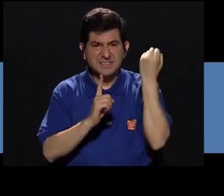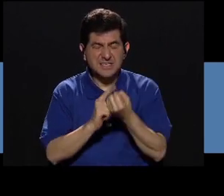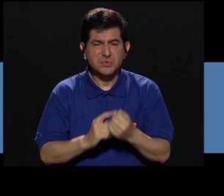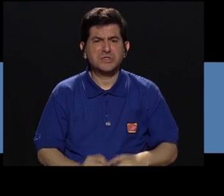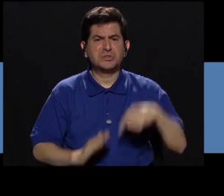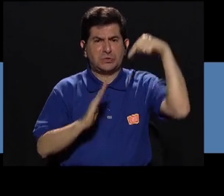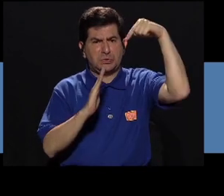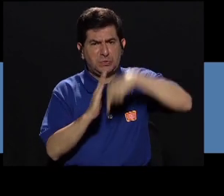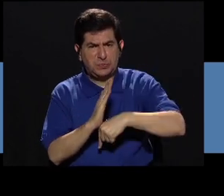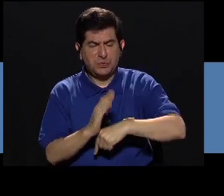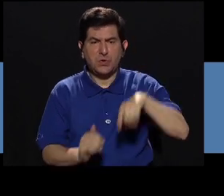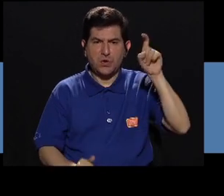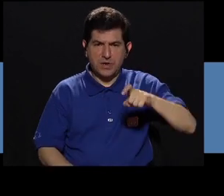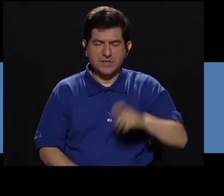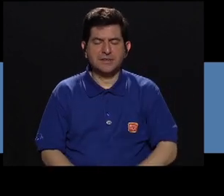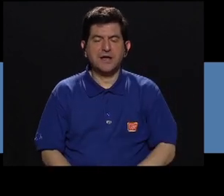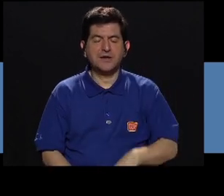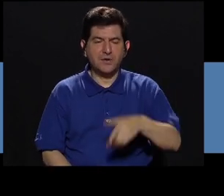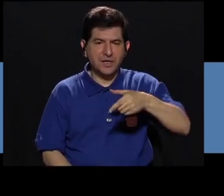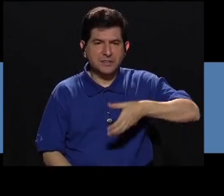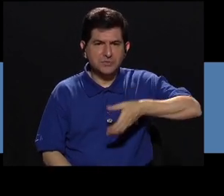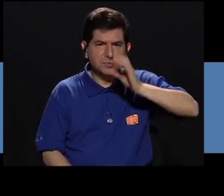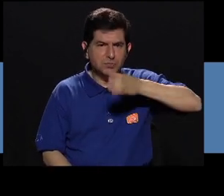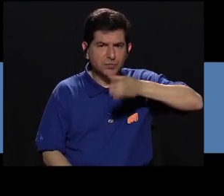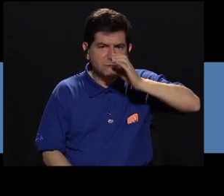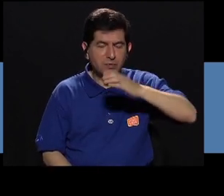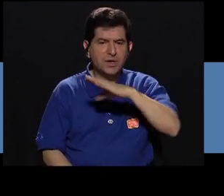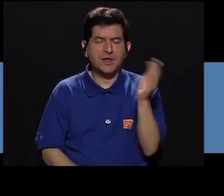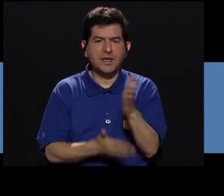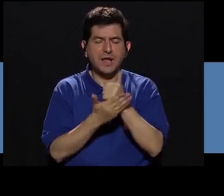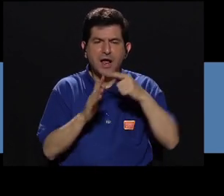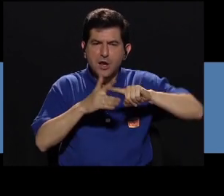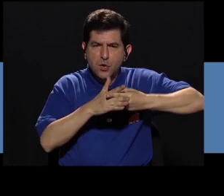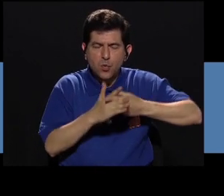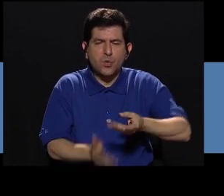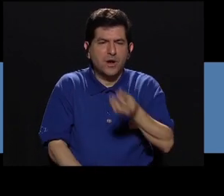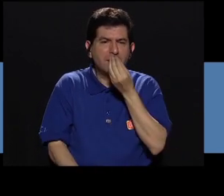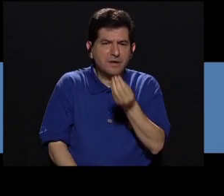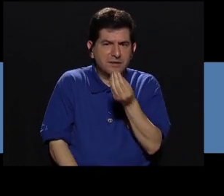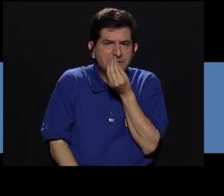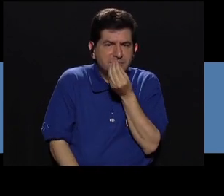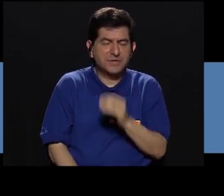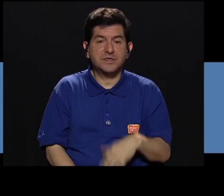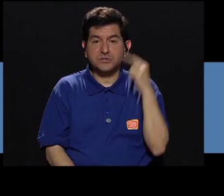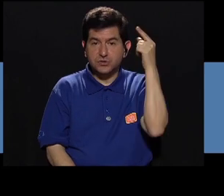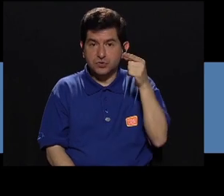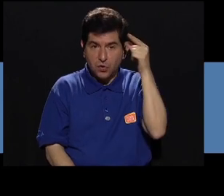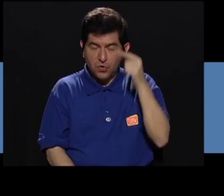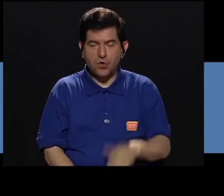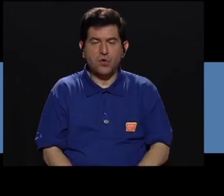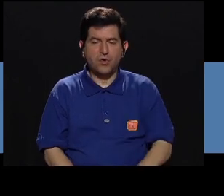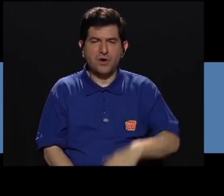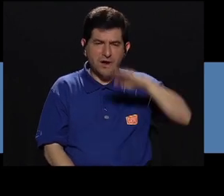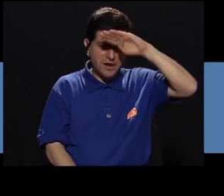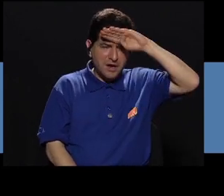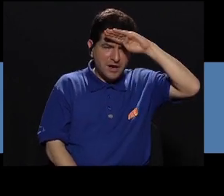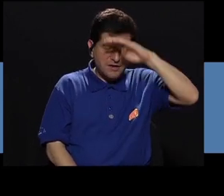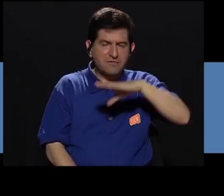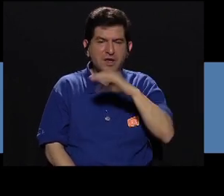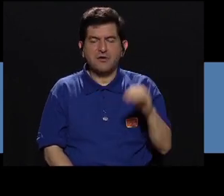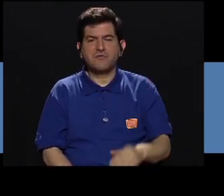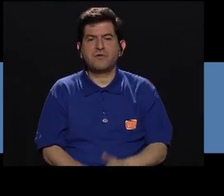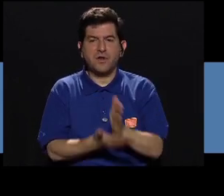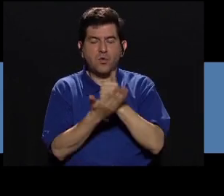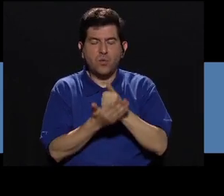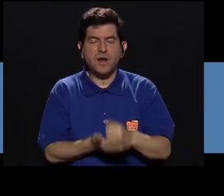más seria entonces lo fundamental es hidratarse y luego hacer algunos ajustes en la dieta obviamente si hay fiebre dar ese camino feo algún